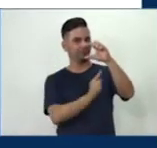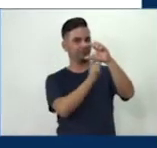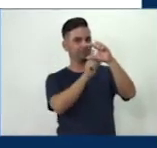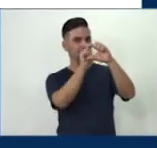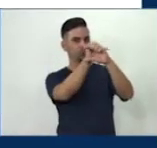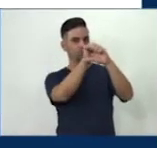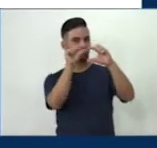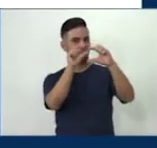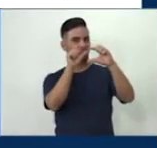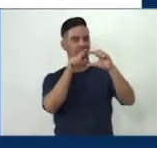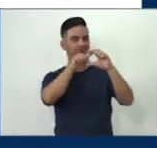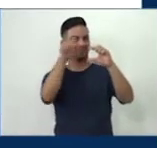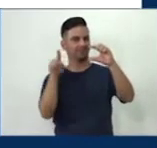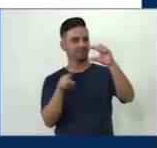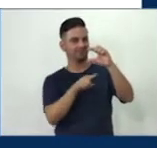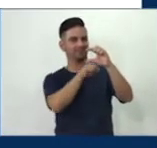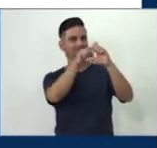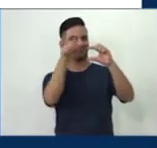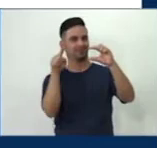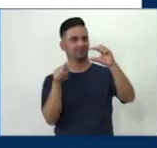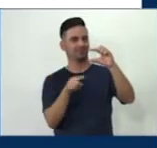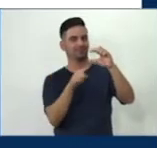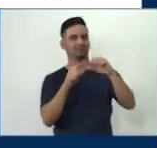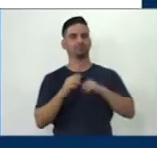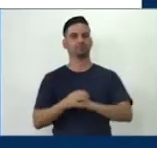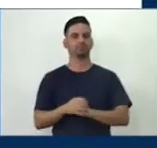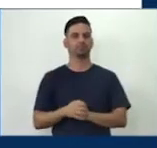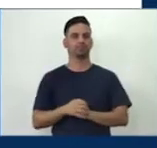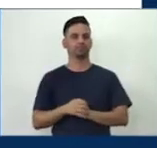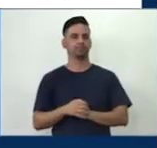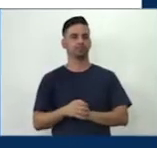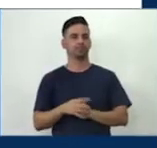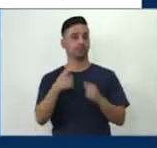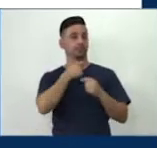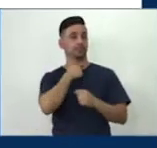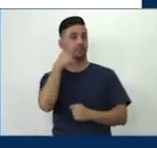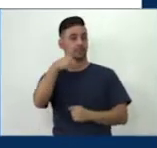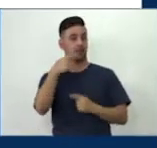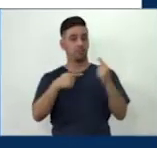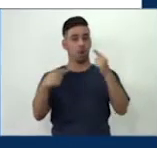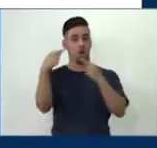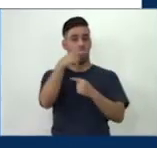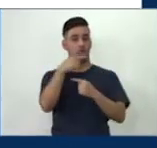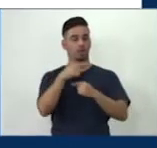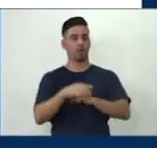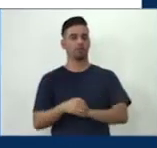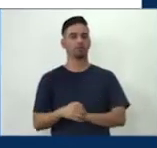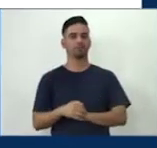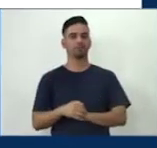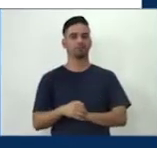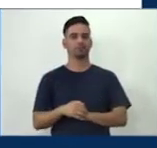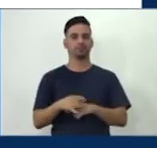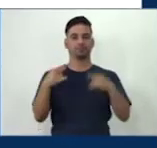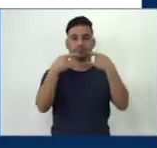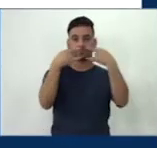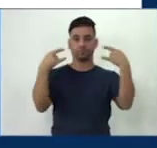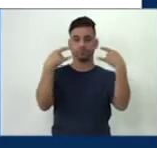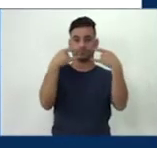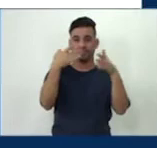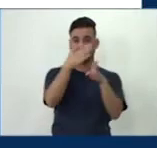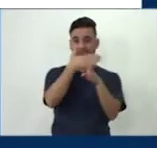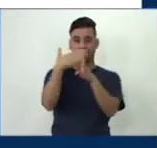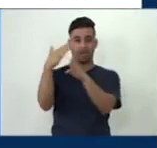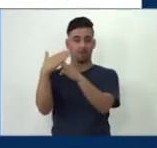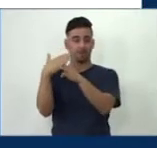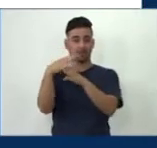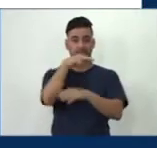Ahora, al contrario, tenemos el mismo imán de posiciones diferentes. Cuando interactúan dos imanes con sus polos magnéticos diferentes,